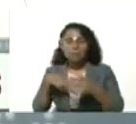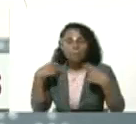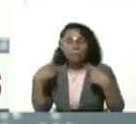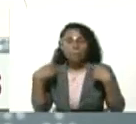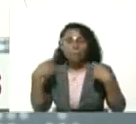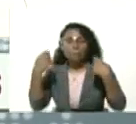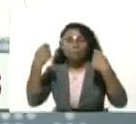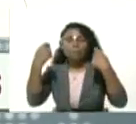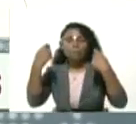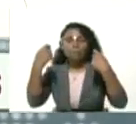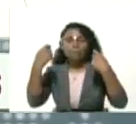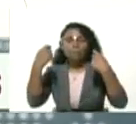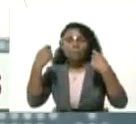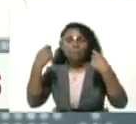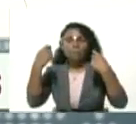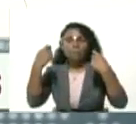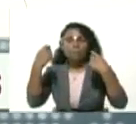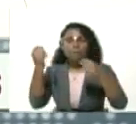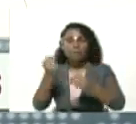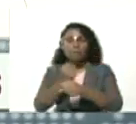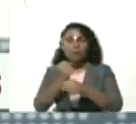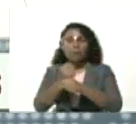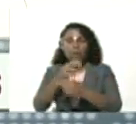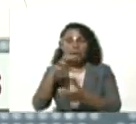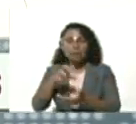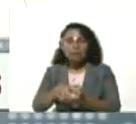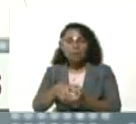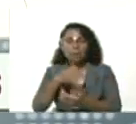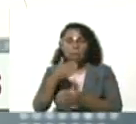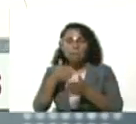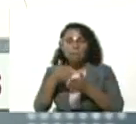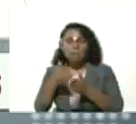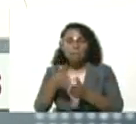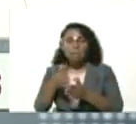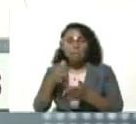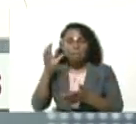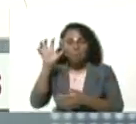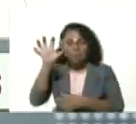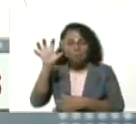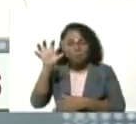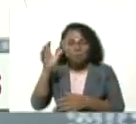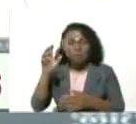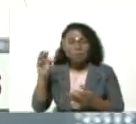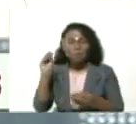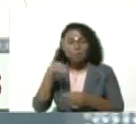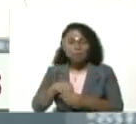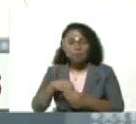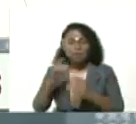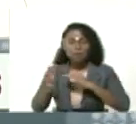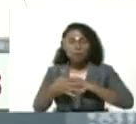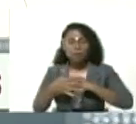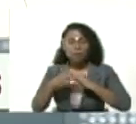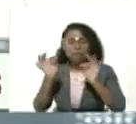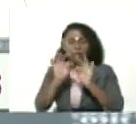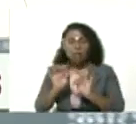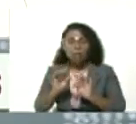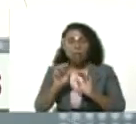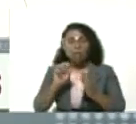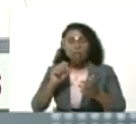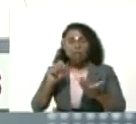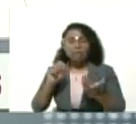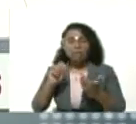popular, el rol del Estado-Nación, la incorporación de tecnologías y formas de organización de la